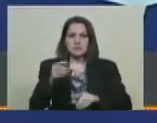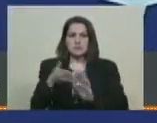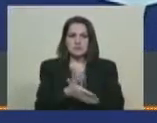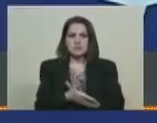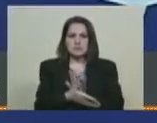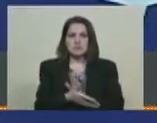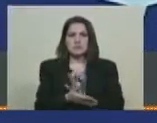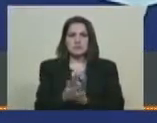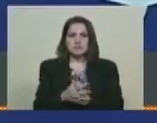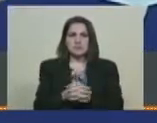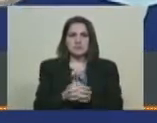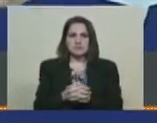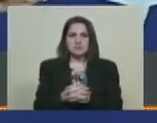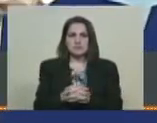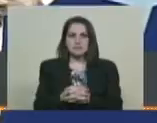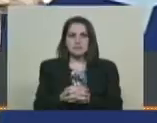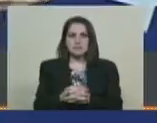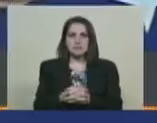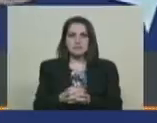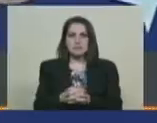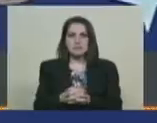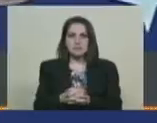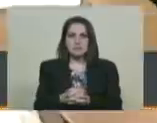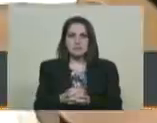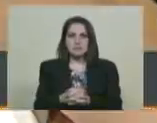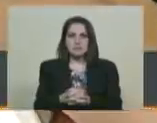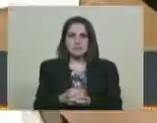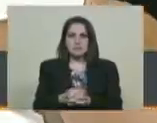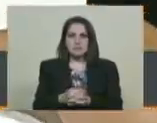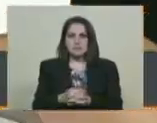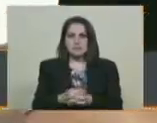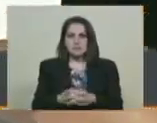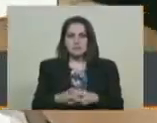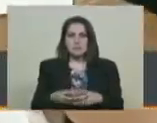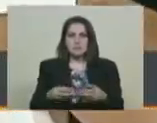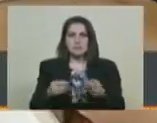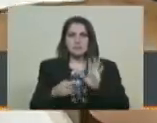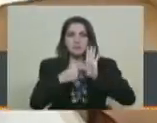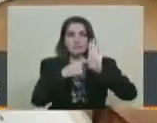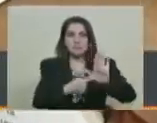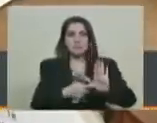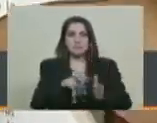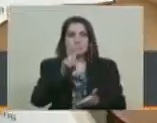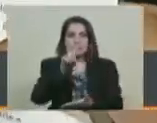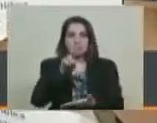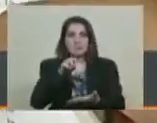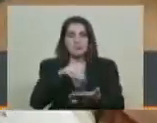Ya casi tengo listo el plan de la patria que voy a presentar para el periodo